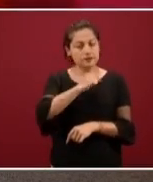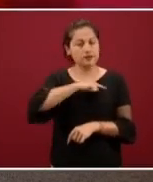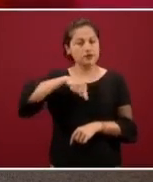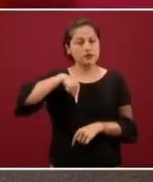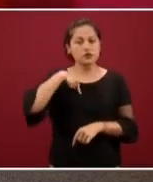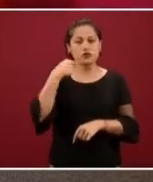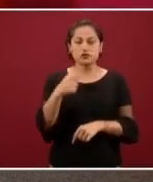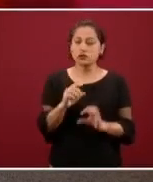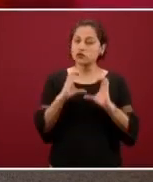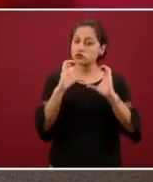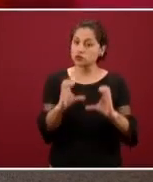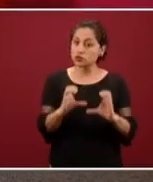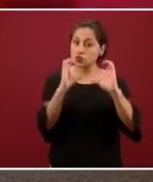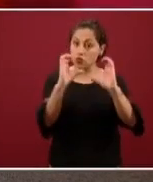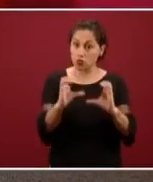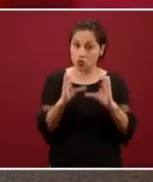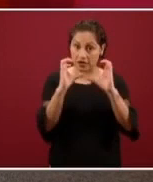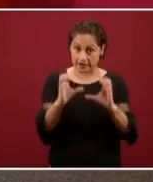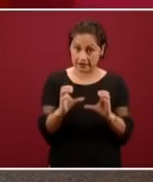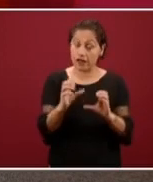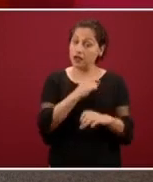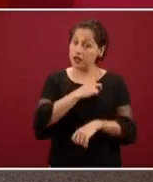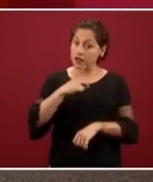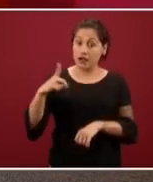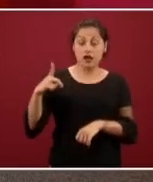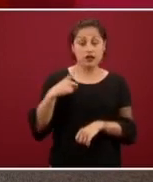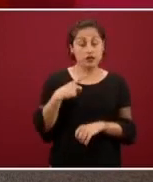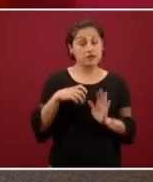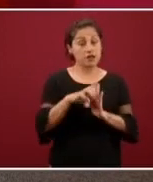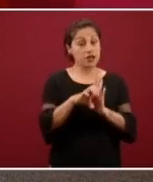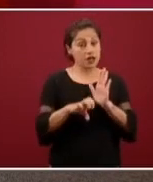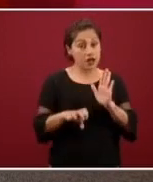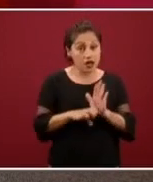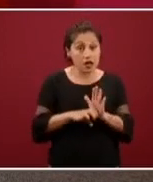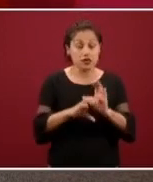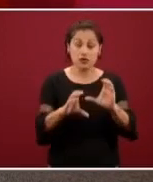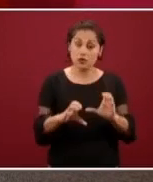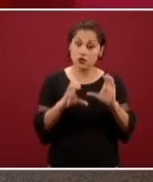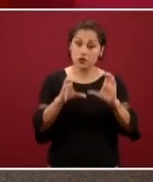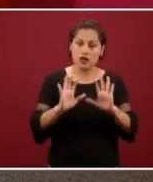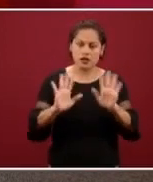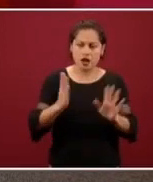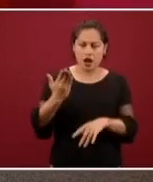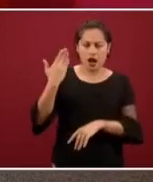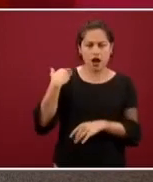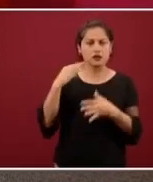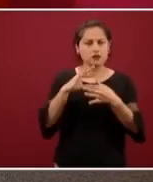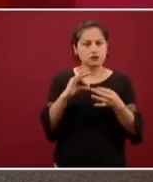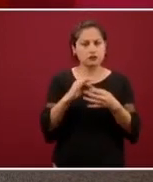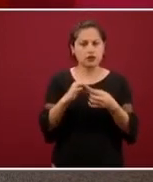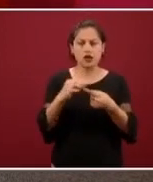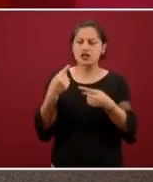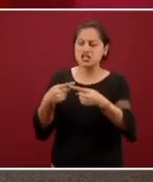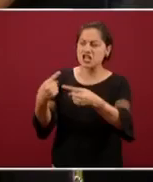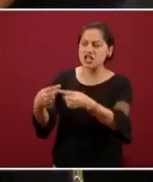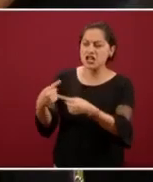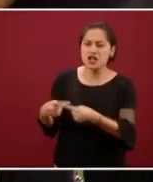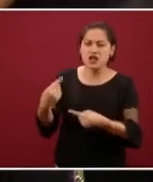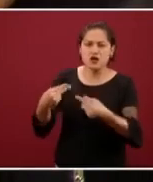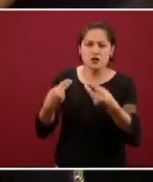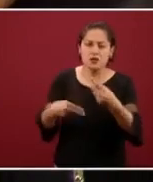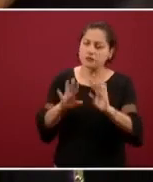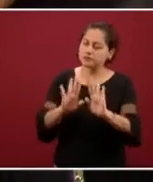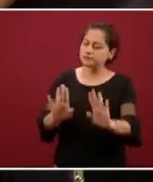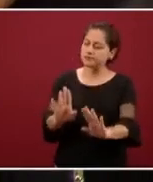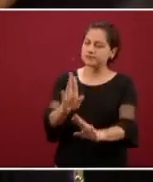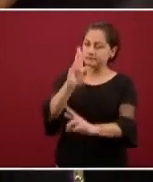con ética profesional y lo correspondiente que se ha dicho también ya en esta mesa al respecto de los casos confirmados. O sea, todos los casos que